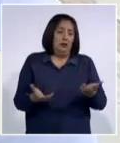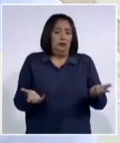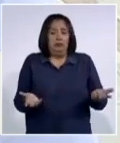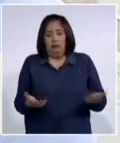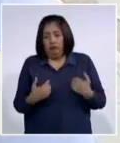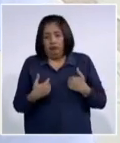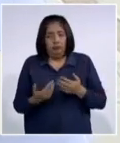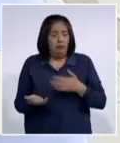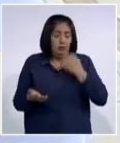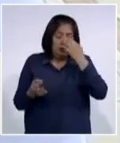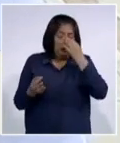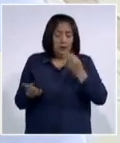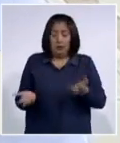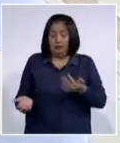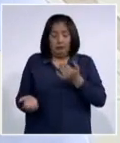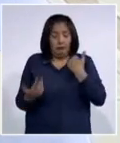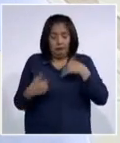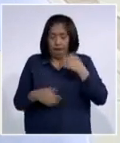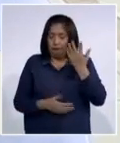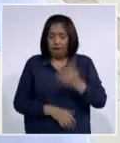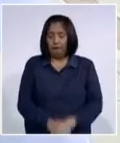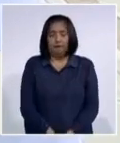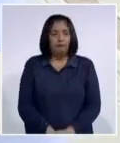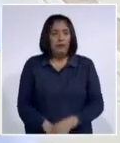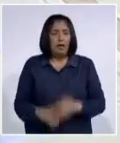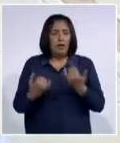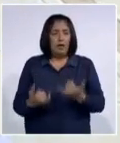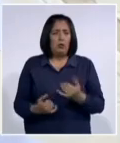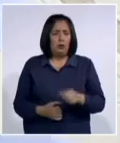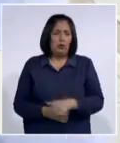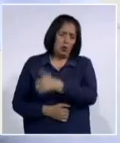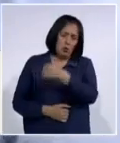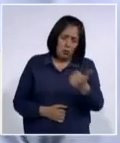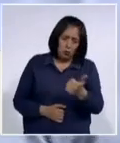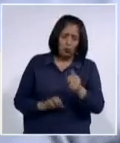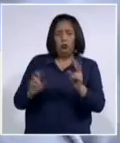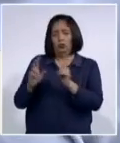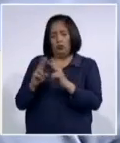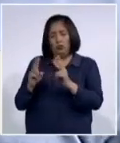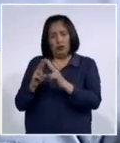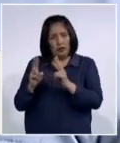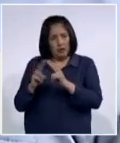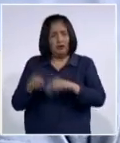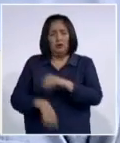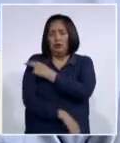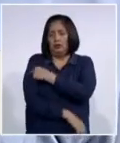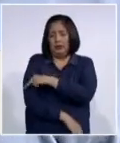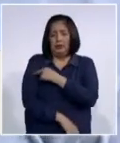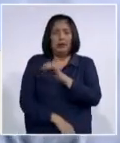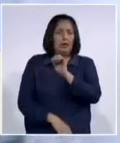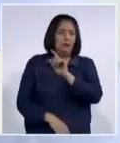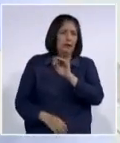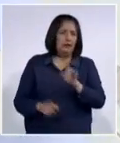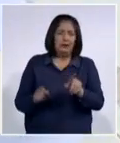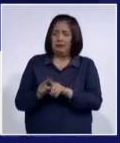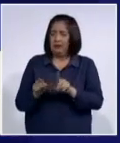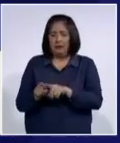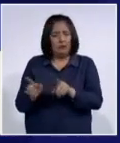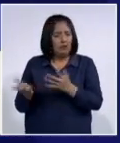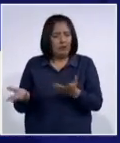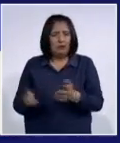uno no puede ni creer que está pasando. Ahora otro cuñado que está en el Almenara también está en la misma